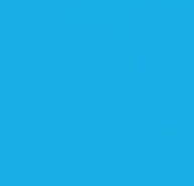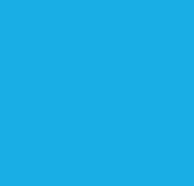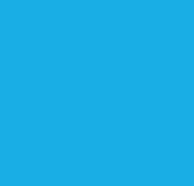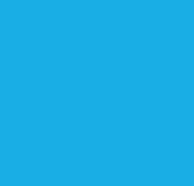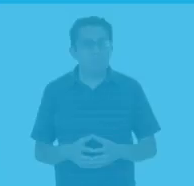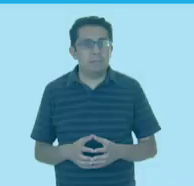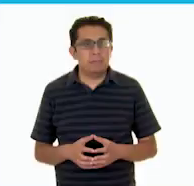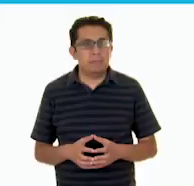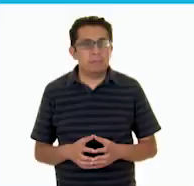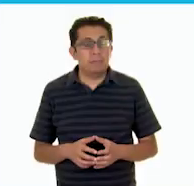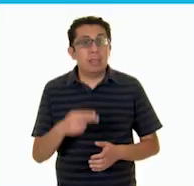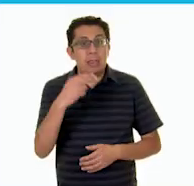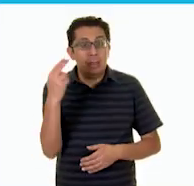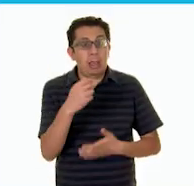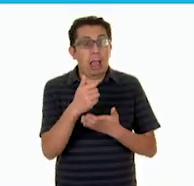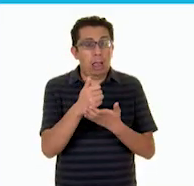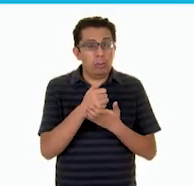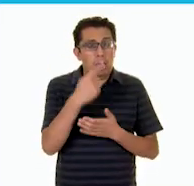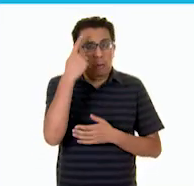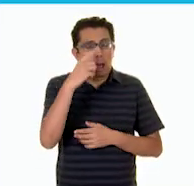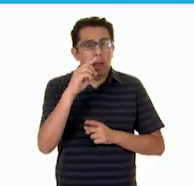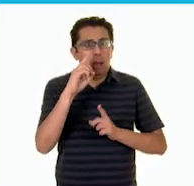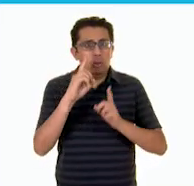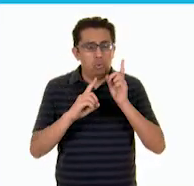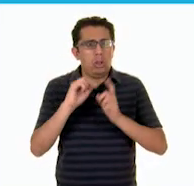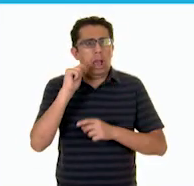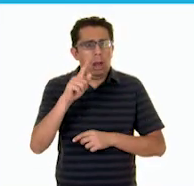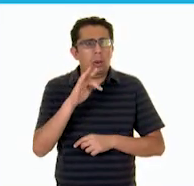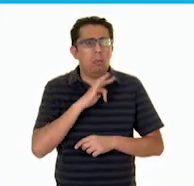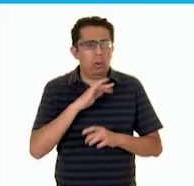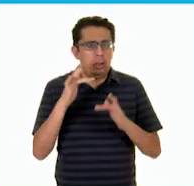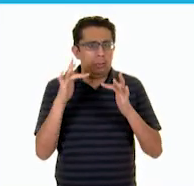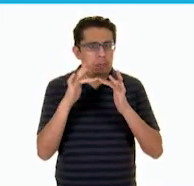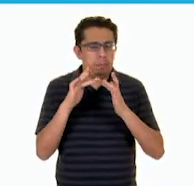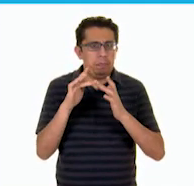Si necesitas ayuda para resolver tus dudas, contáctanos.